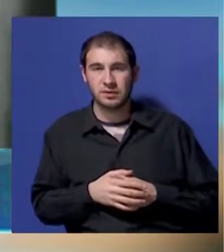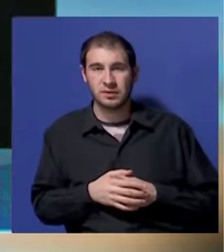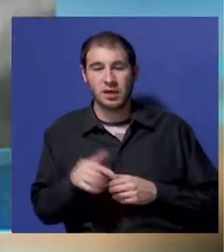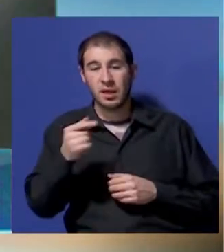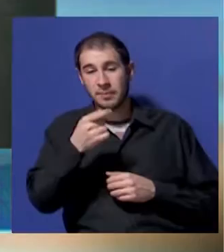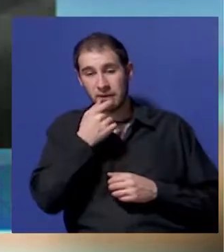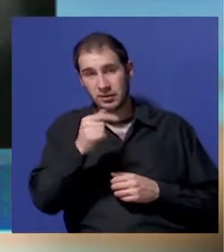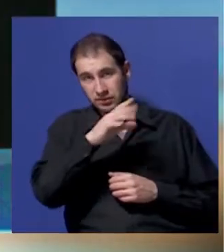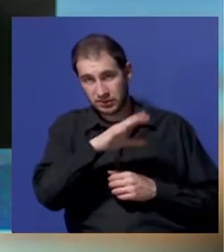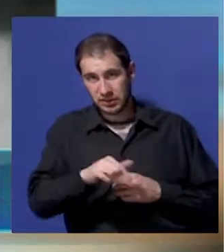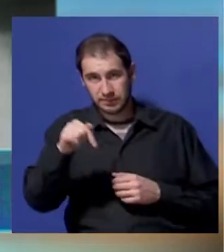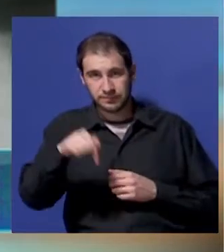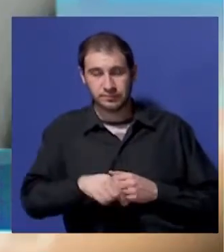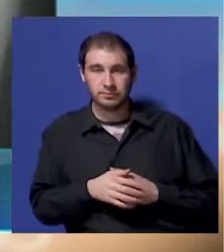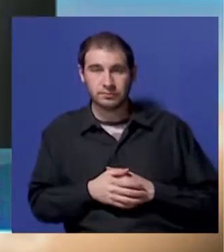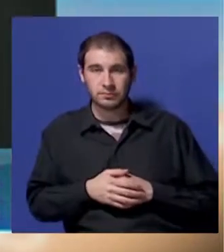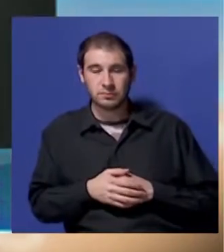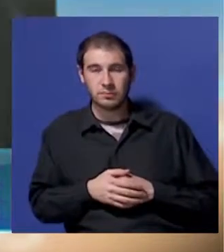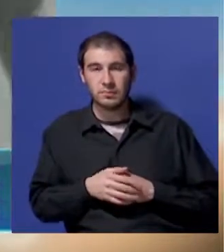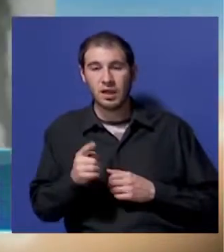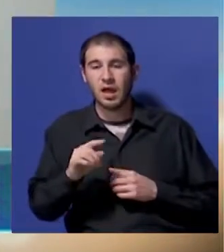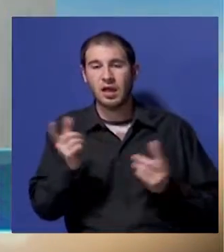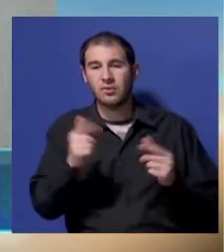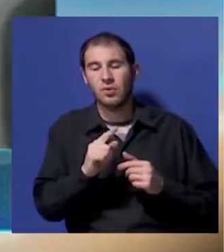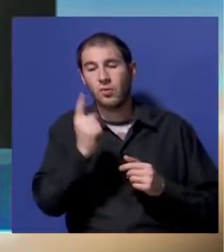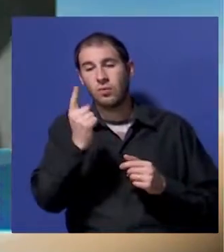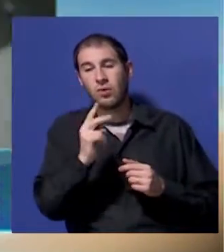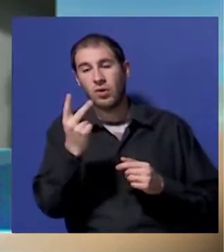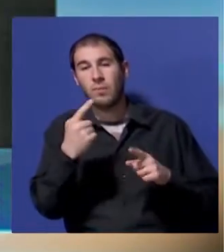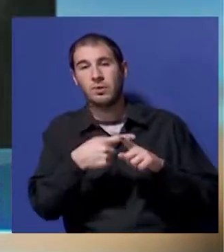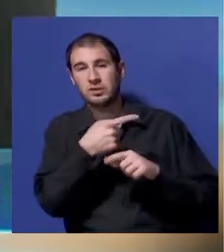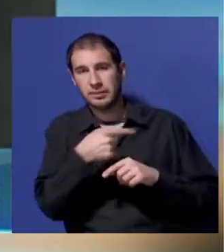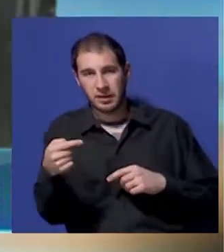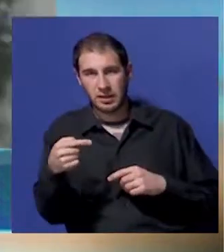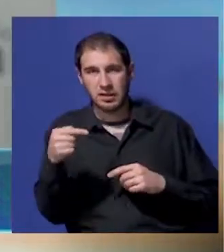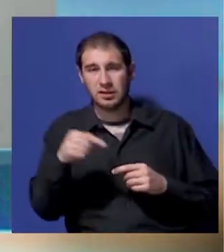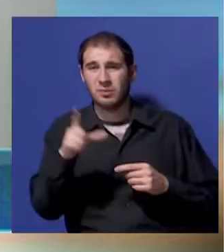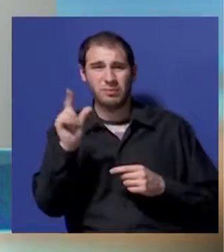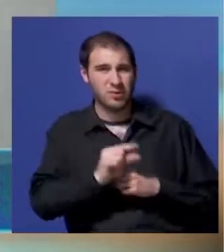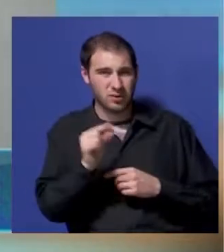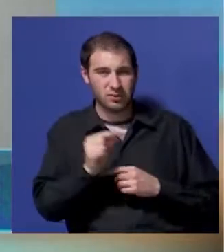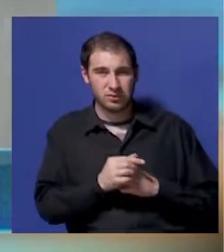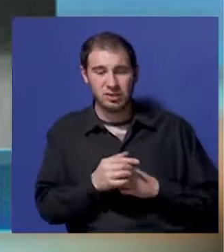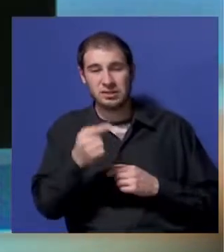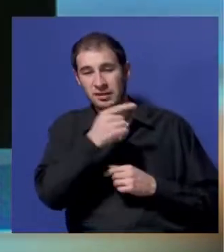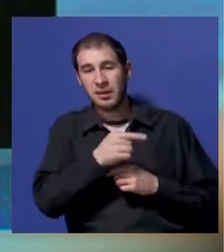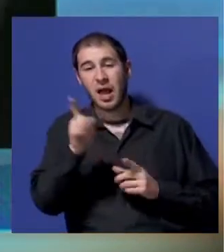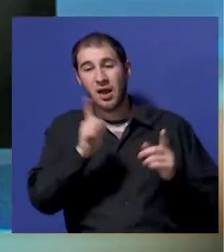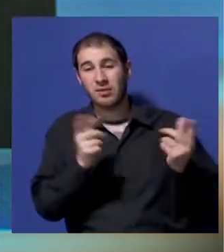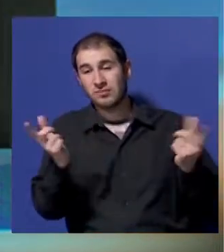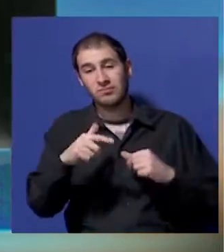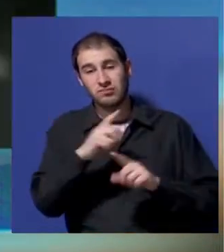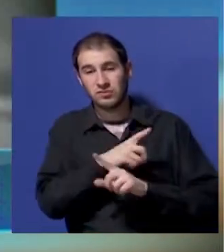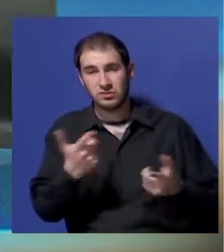a Mendoza, se hace una audiencia o 2 audiencias por semana y eso es muy poco. Claro. Incluso hay semanas en las cuales no hay